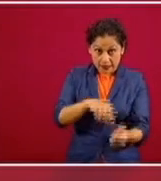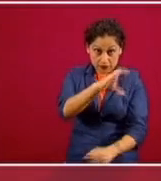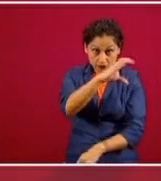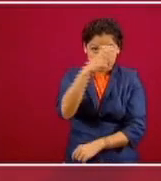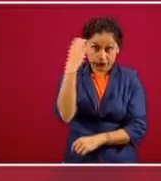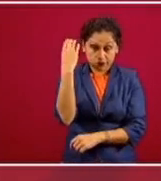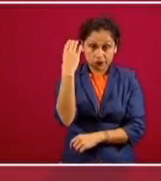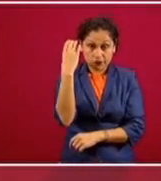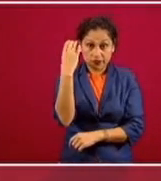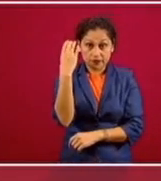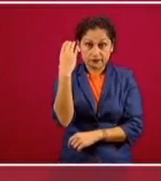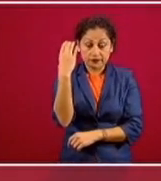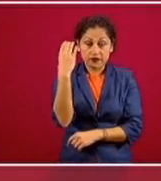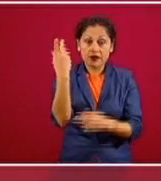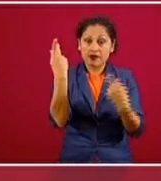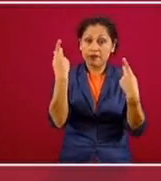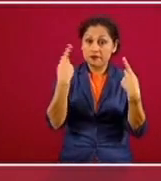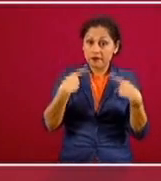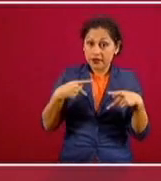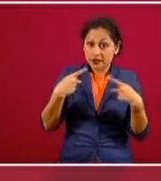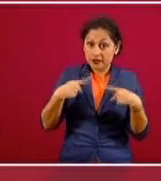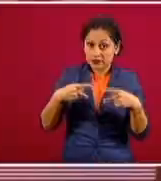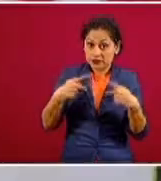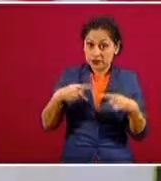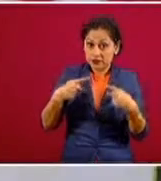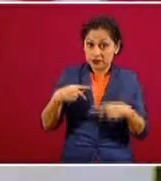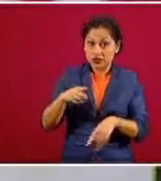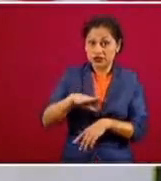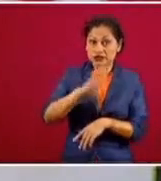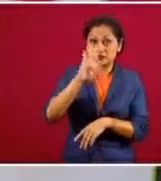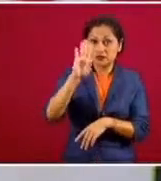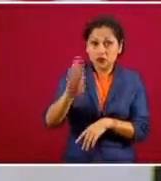de fallecidos en Ecuador.